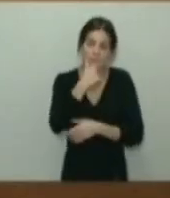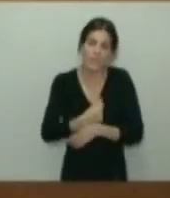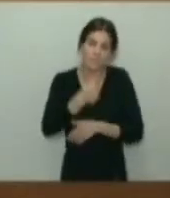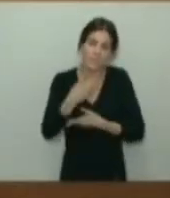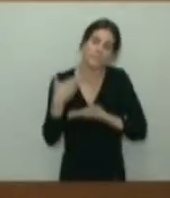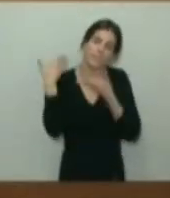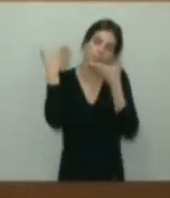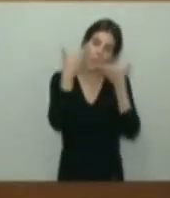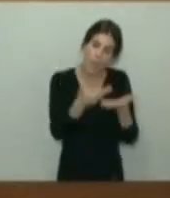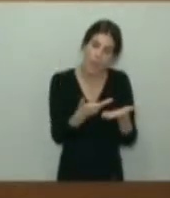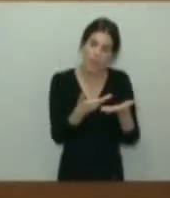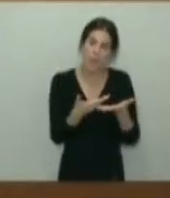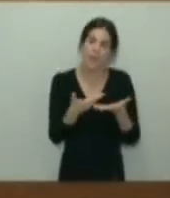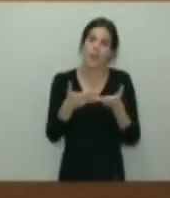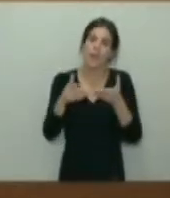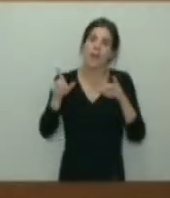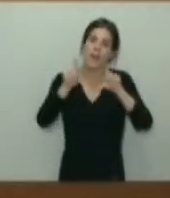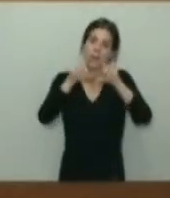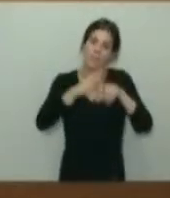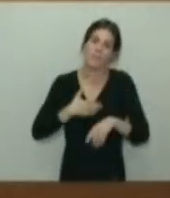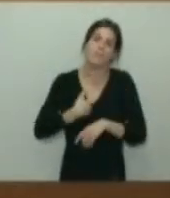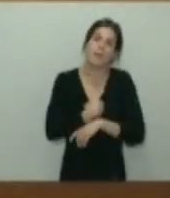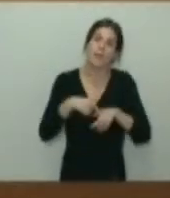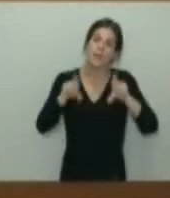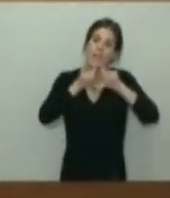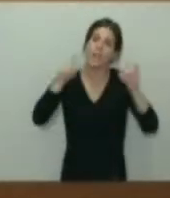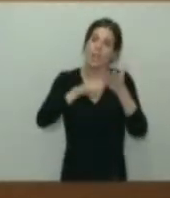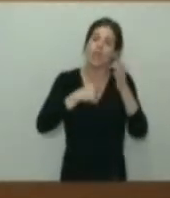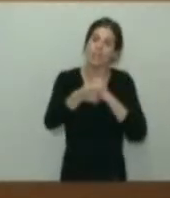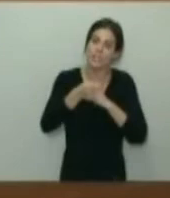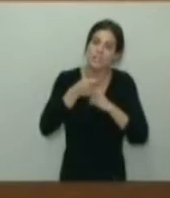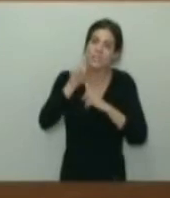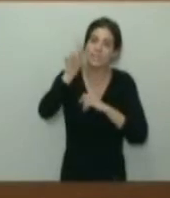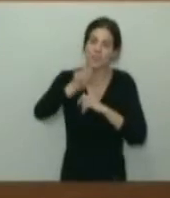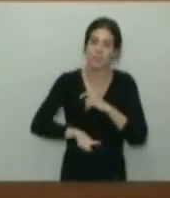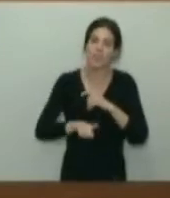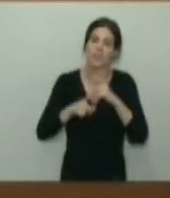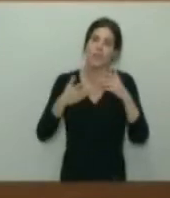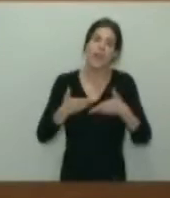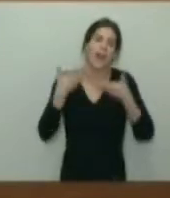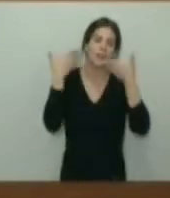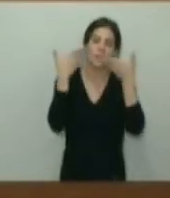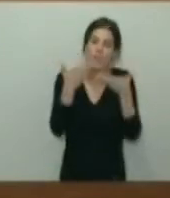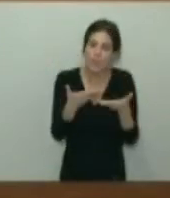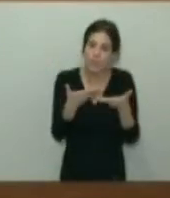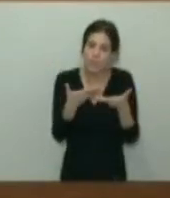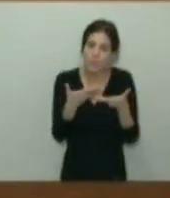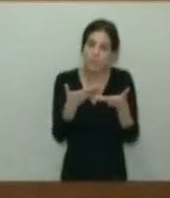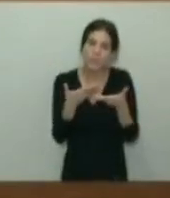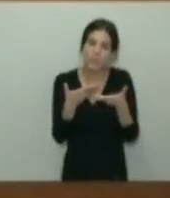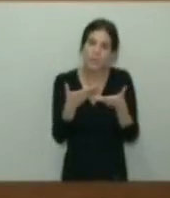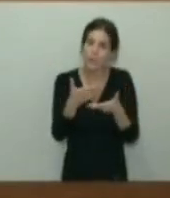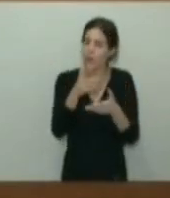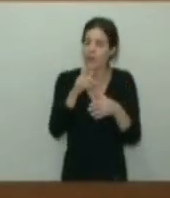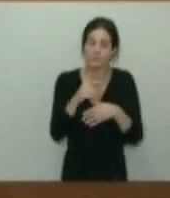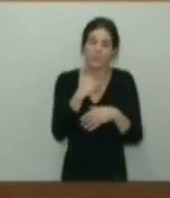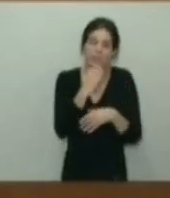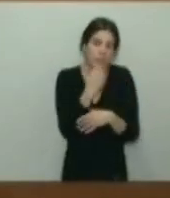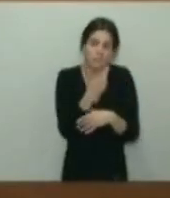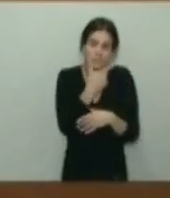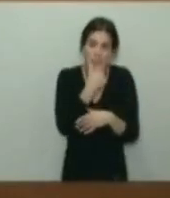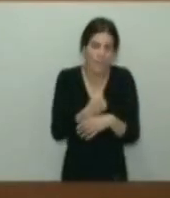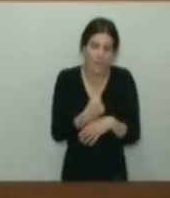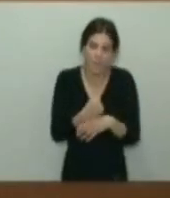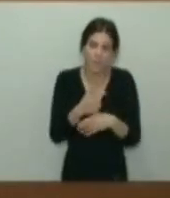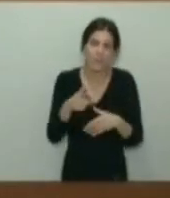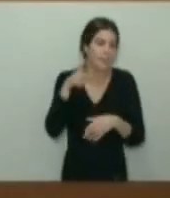sobre todo, para dar estabilidad a estos autónomos y empresas, ayudándoles a una cosa muy sencilla, que se respeten sus derechos y que cobren